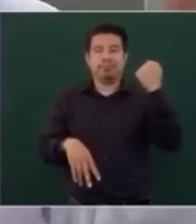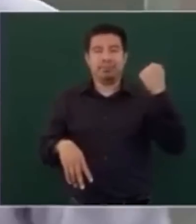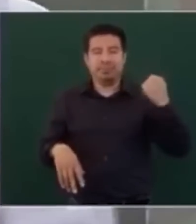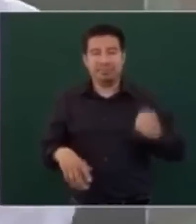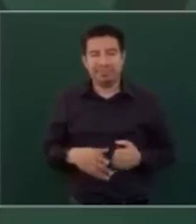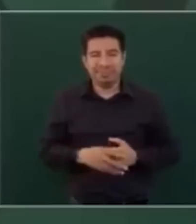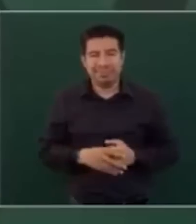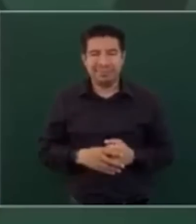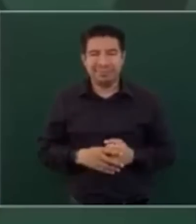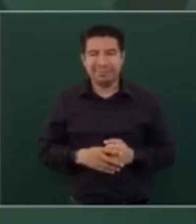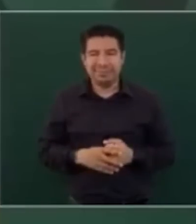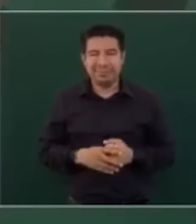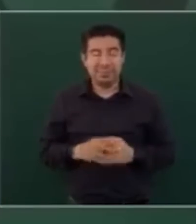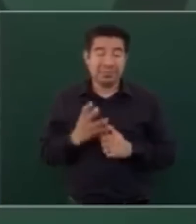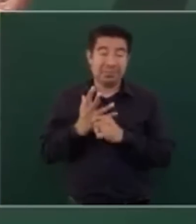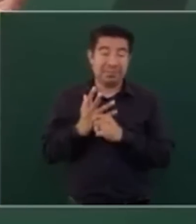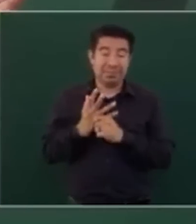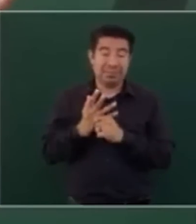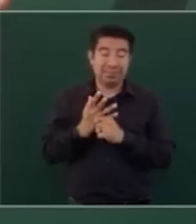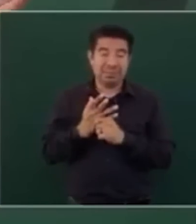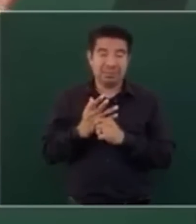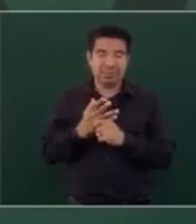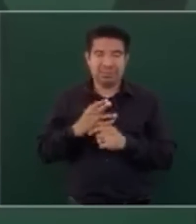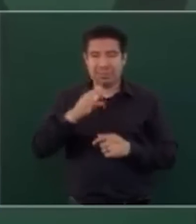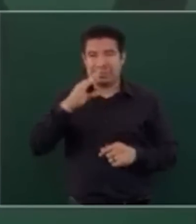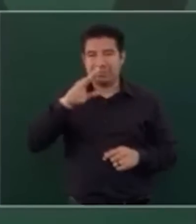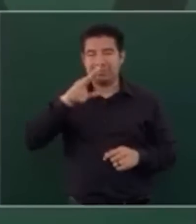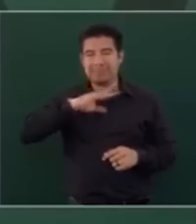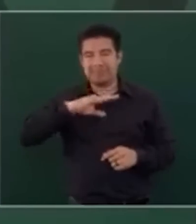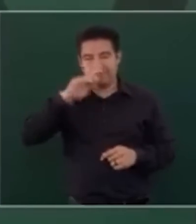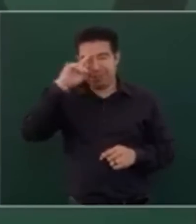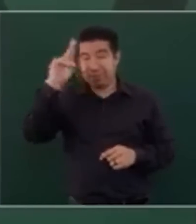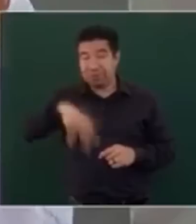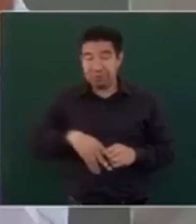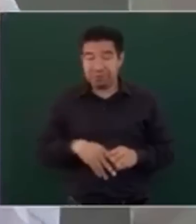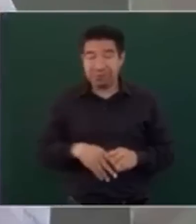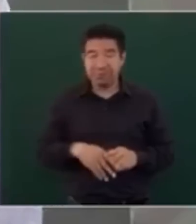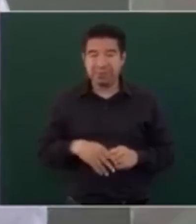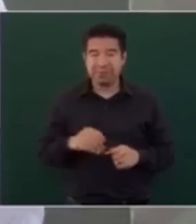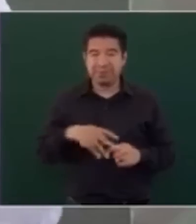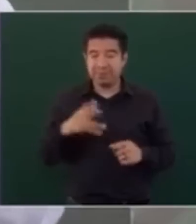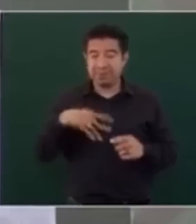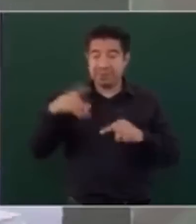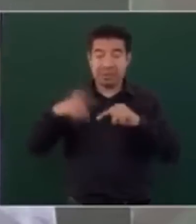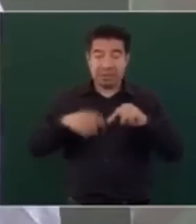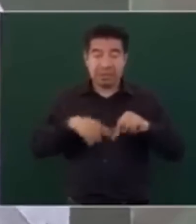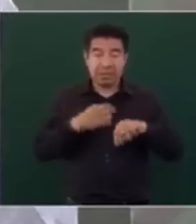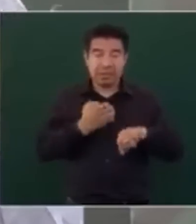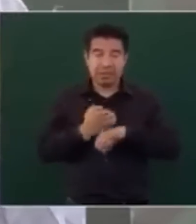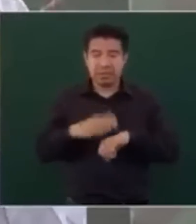Imagínense, si no existiese Chiapas, si no existiese Oaxaca, si no existiese Guerrero, no existiría